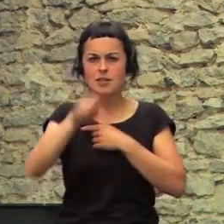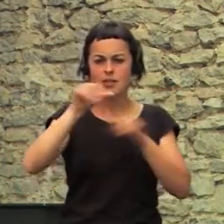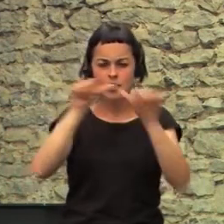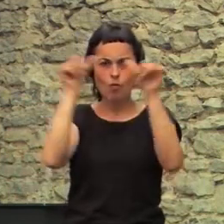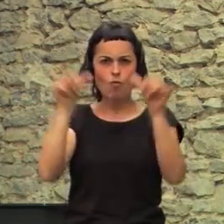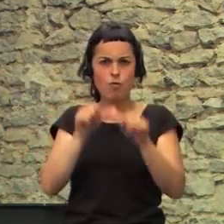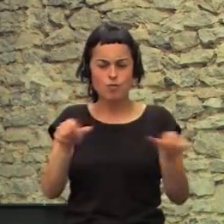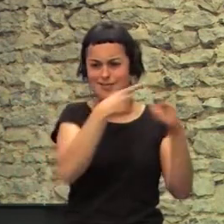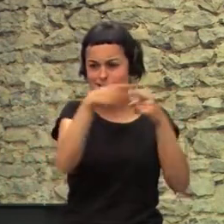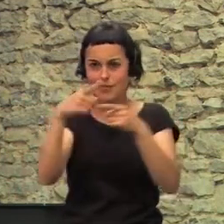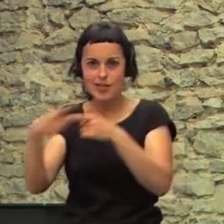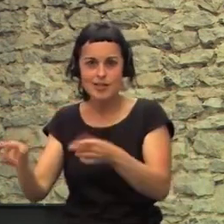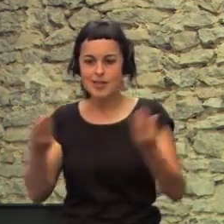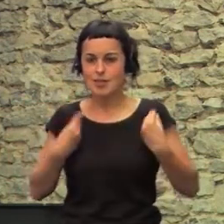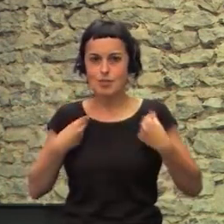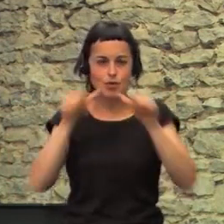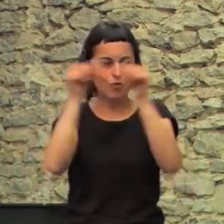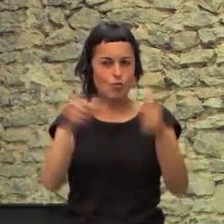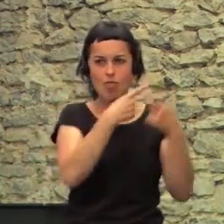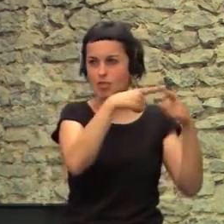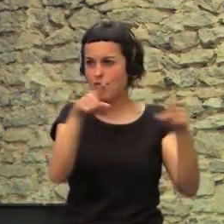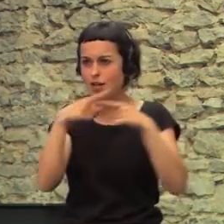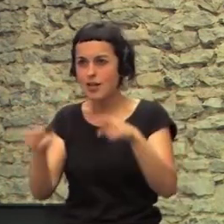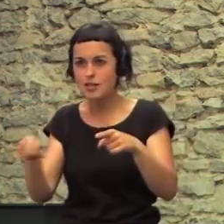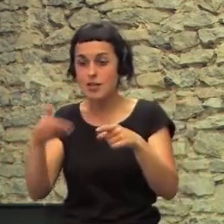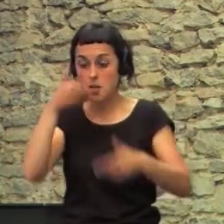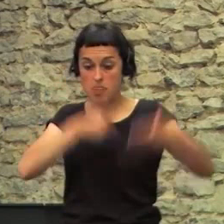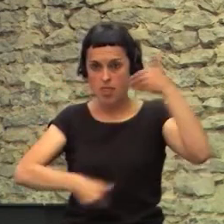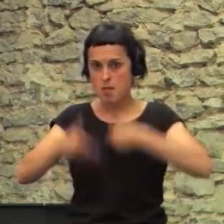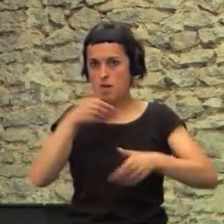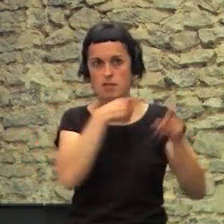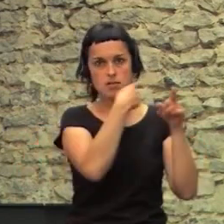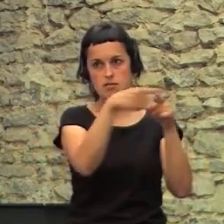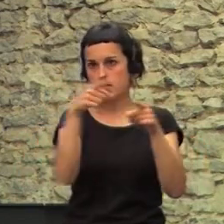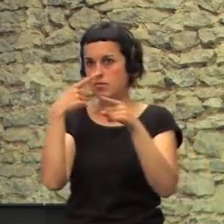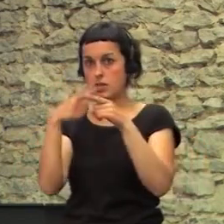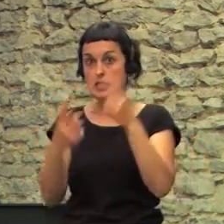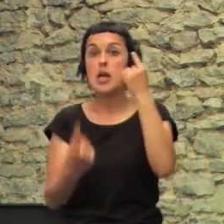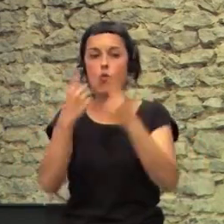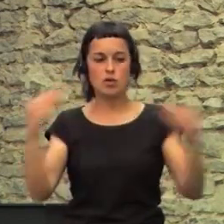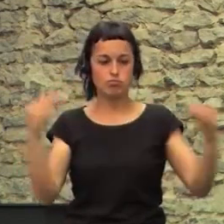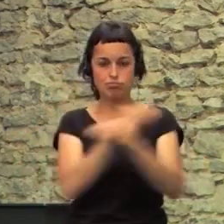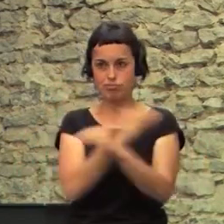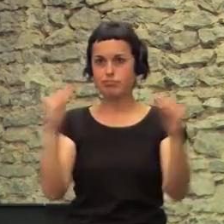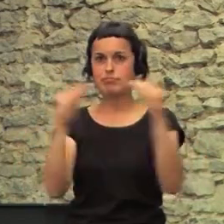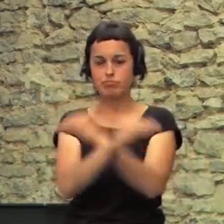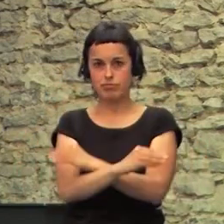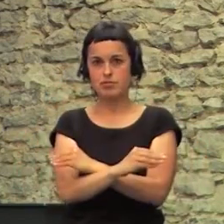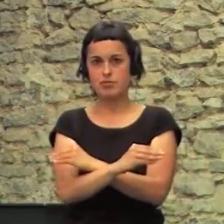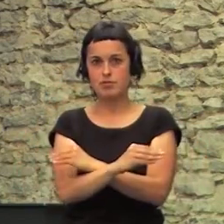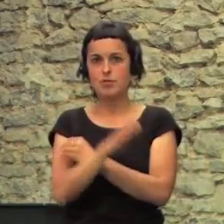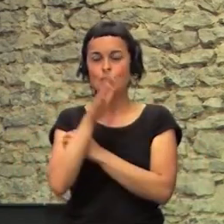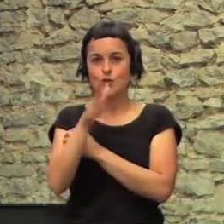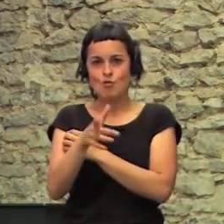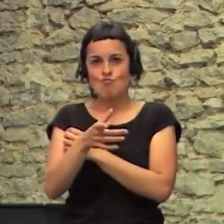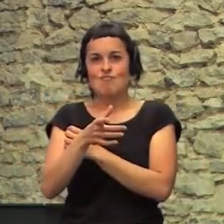formas de vivirlo, muchas demandas muy distintas, incluso opuestas, con lo cual es muy